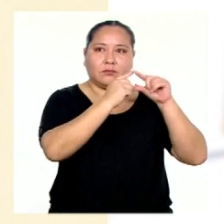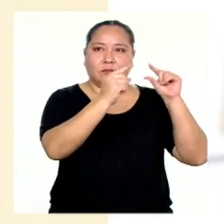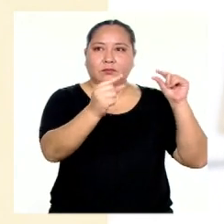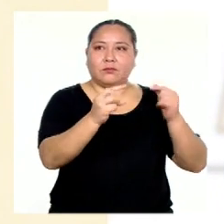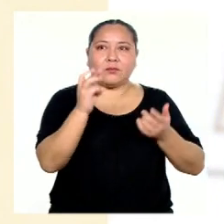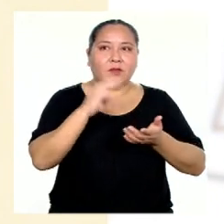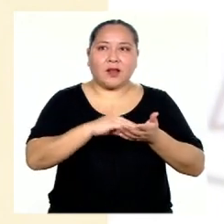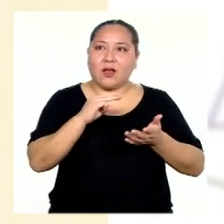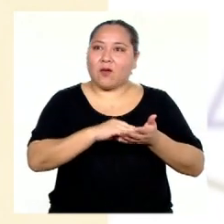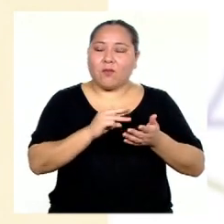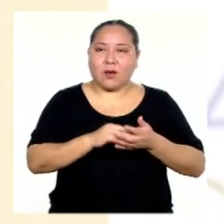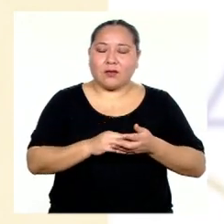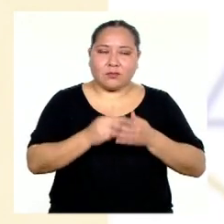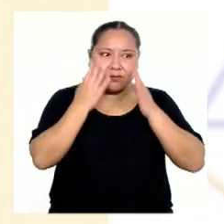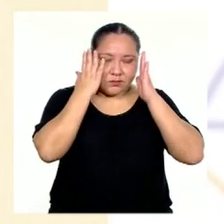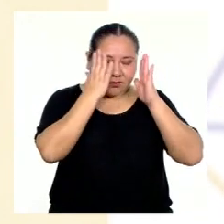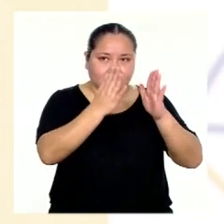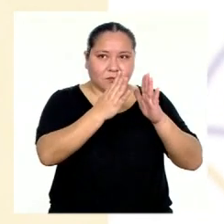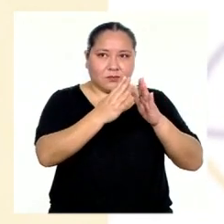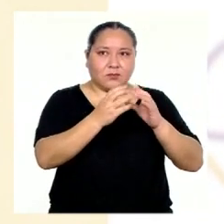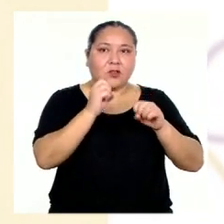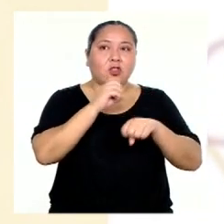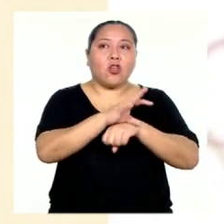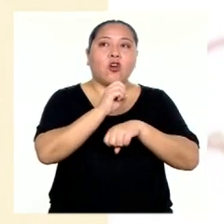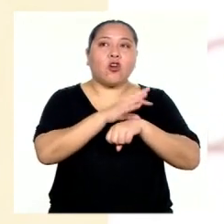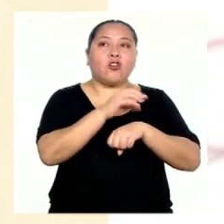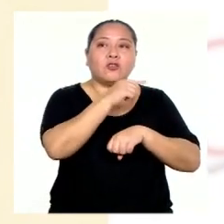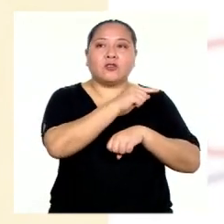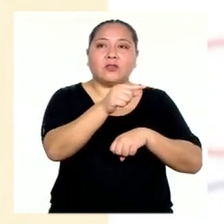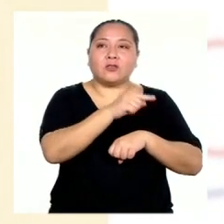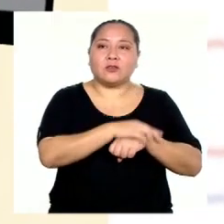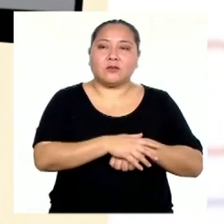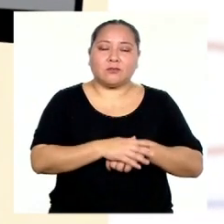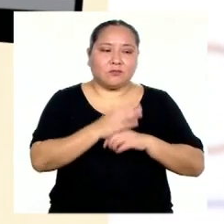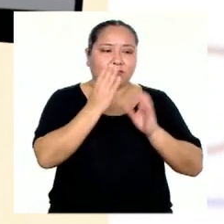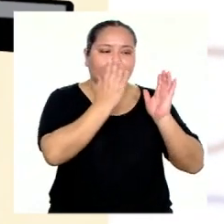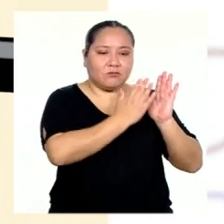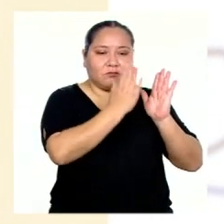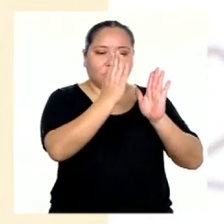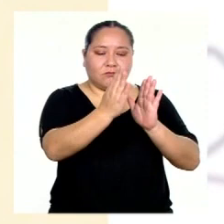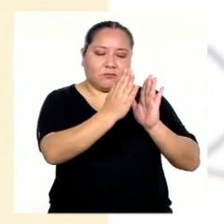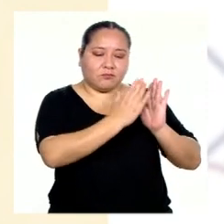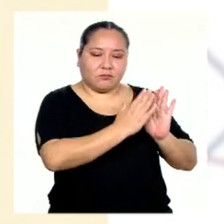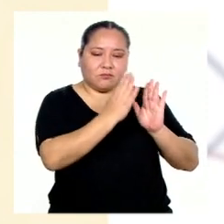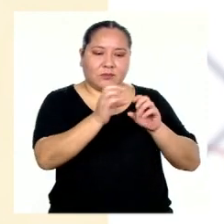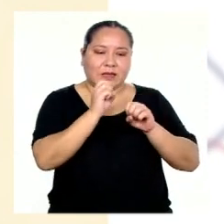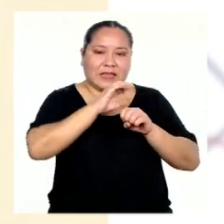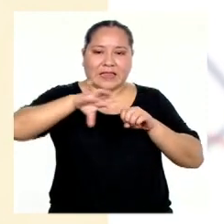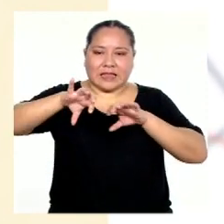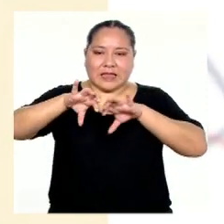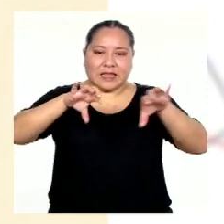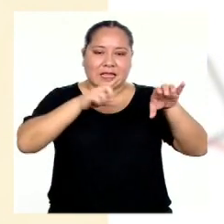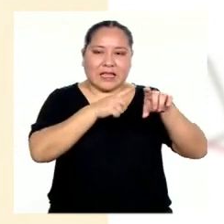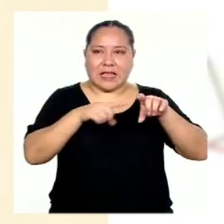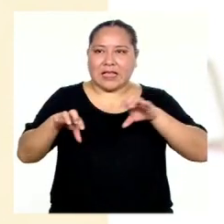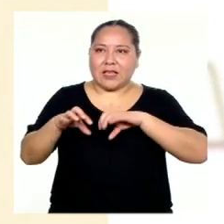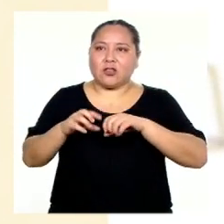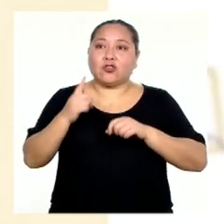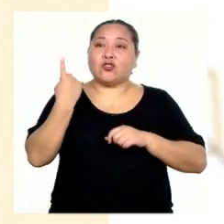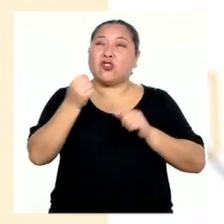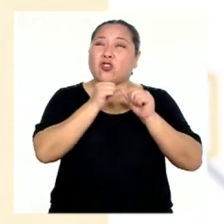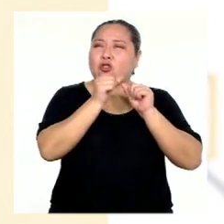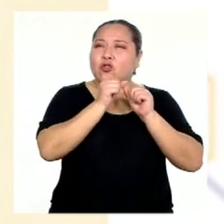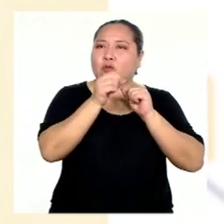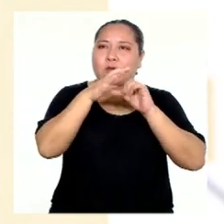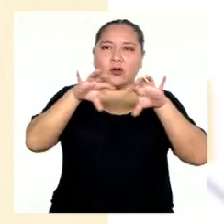más me llama la atención son las recomendaciones. ¿Cómo están tan bien diferenciadas la una de la otra? No solo son un número, sino